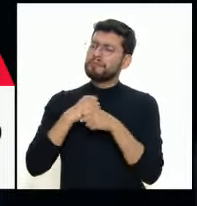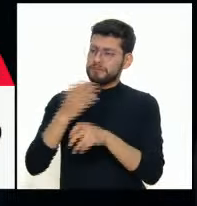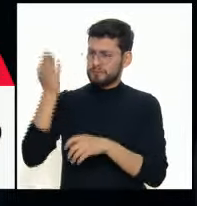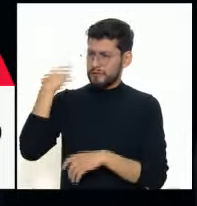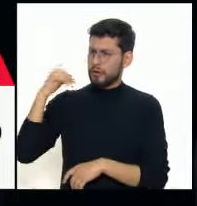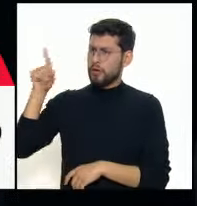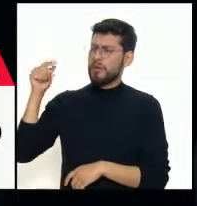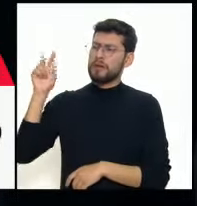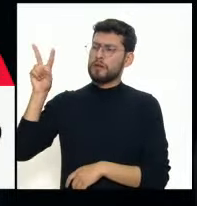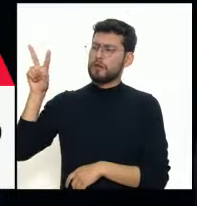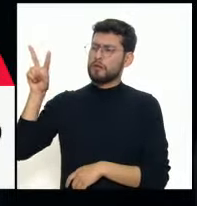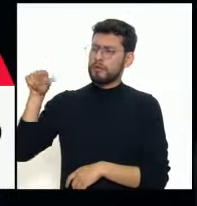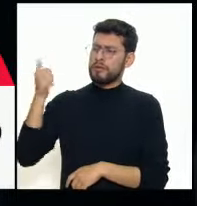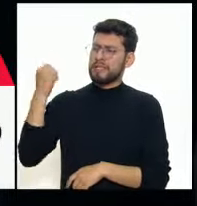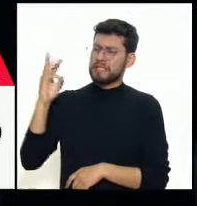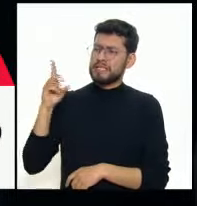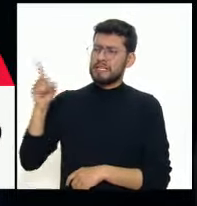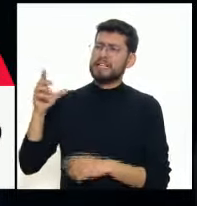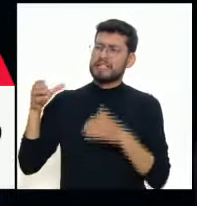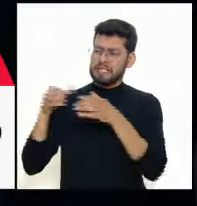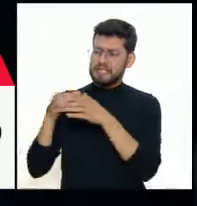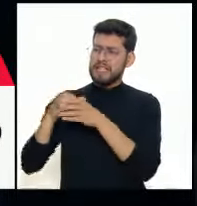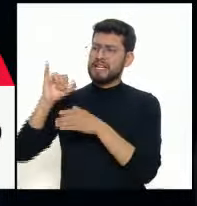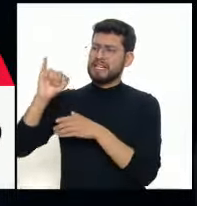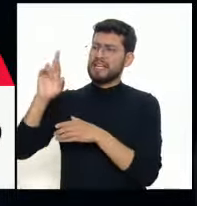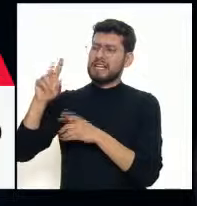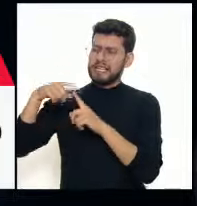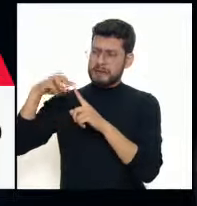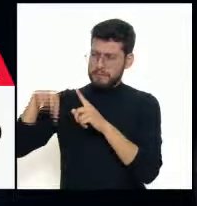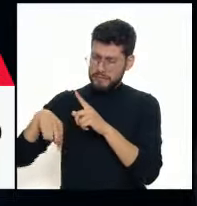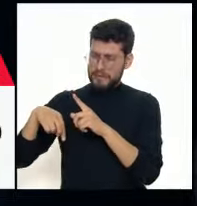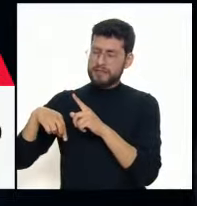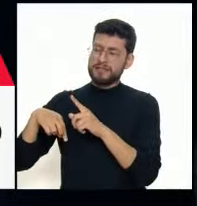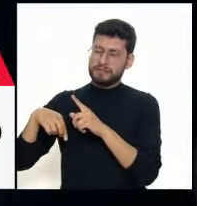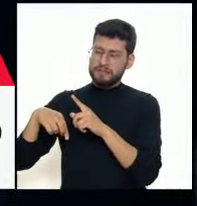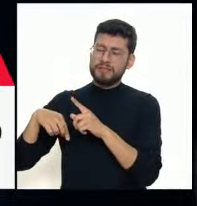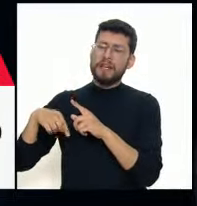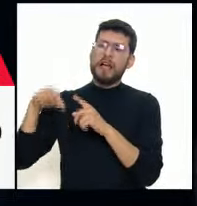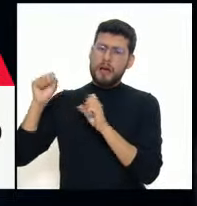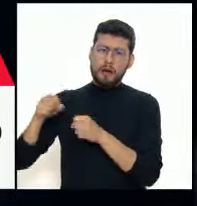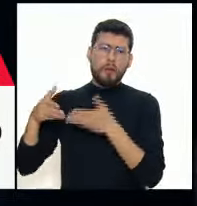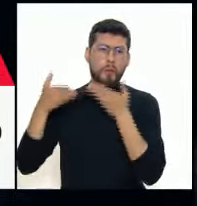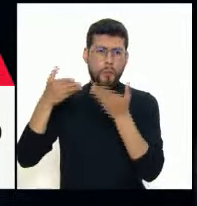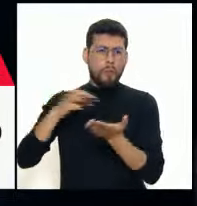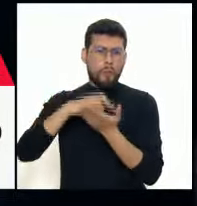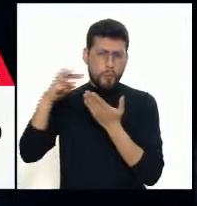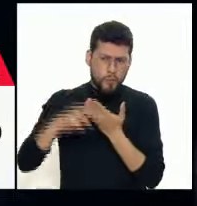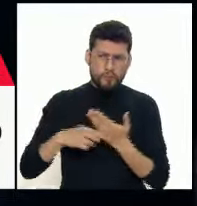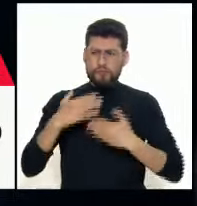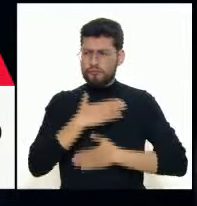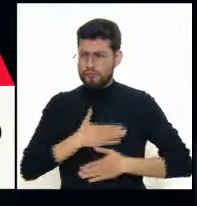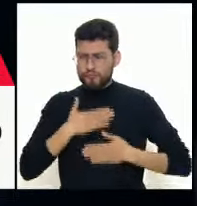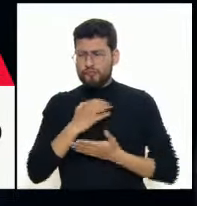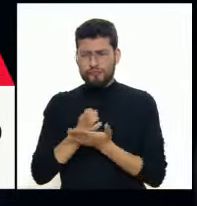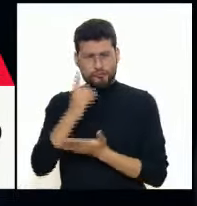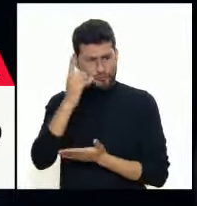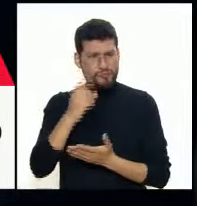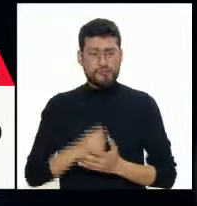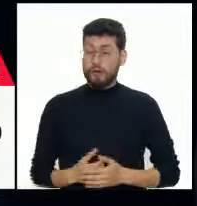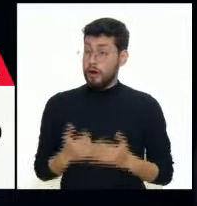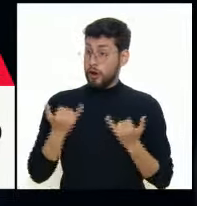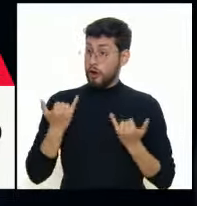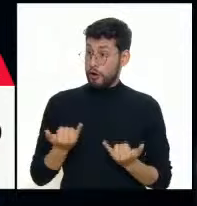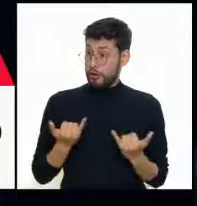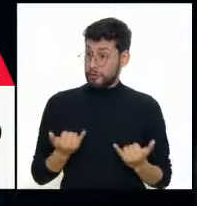el 2016 por el Instituto Nacional de Radio y Televisión para que tengan programas divertidos y educativos.